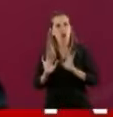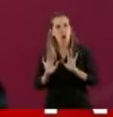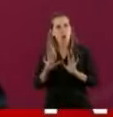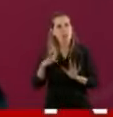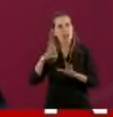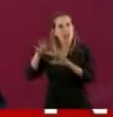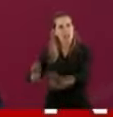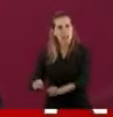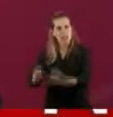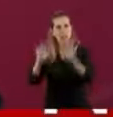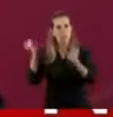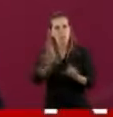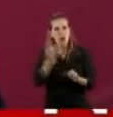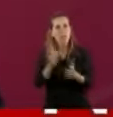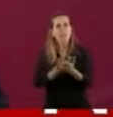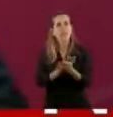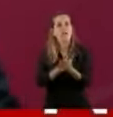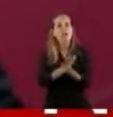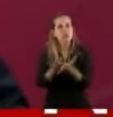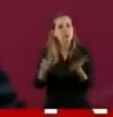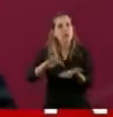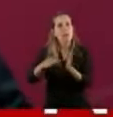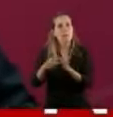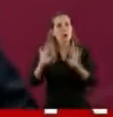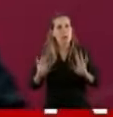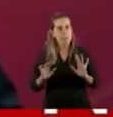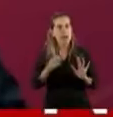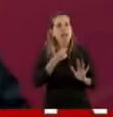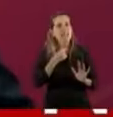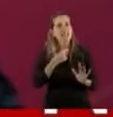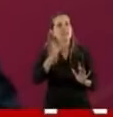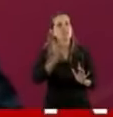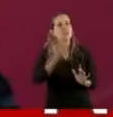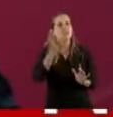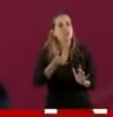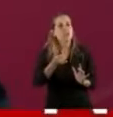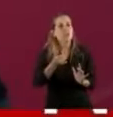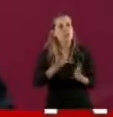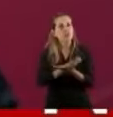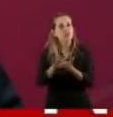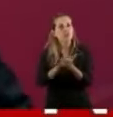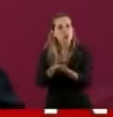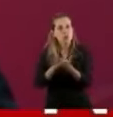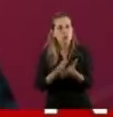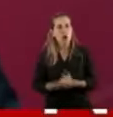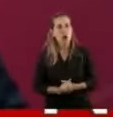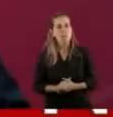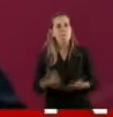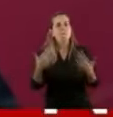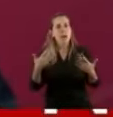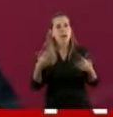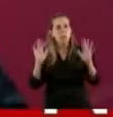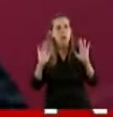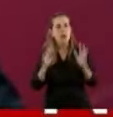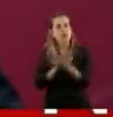entender lo que está sucediendo el problema, con lo cual nosotros queremos herramientas extraordinarias y excepcionales para